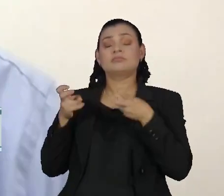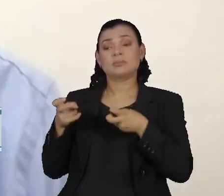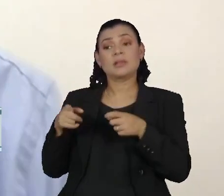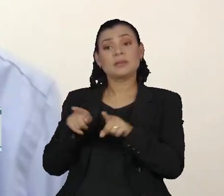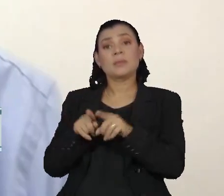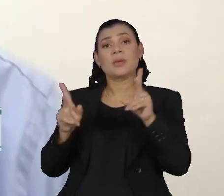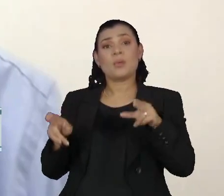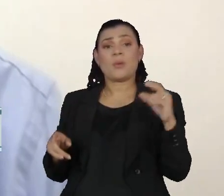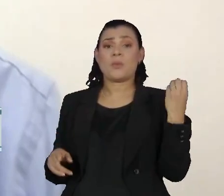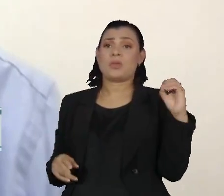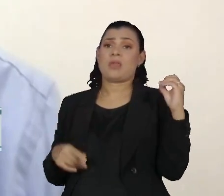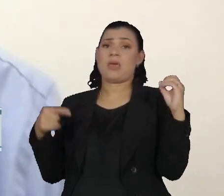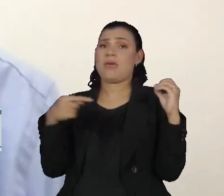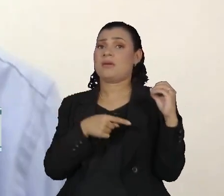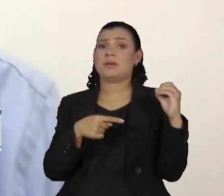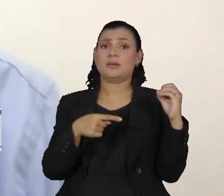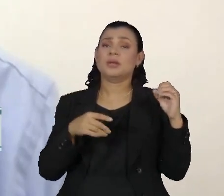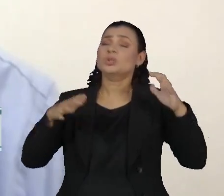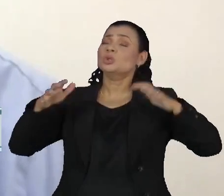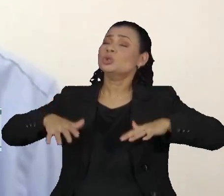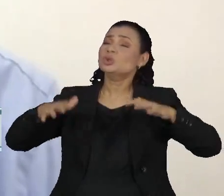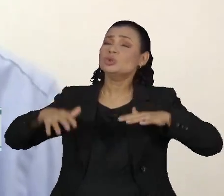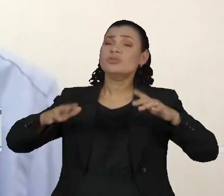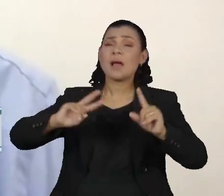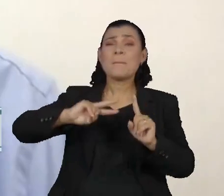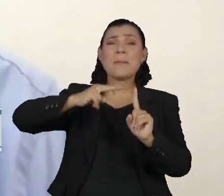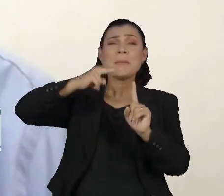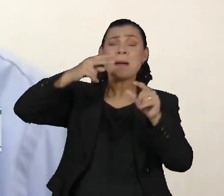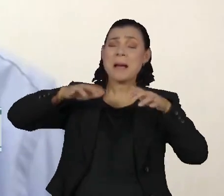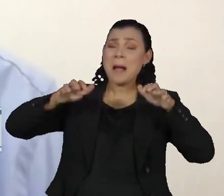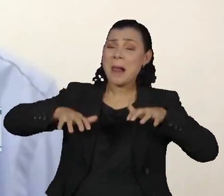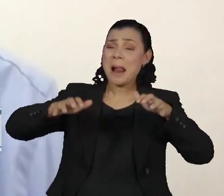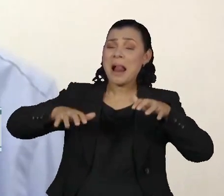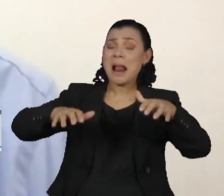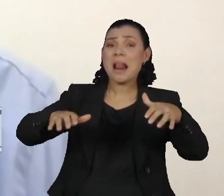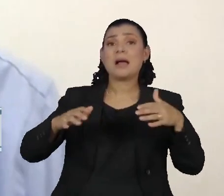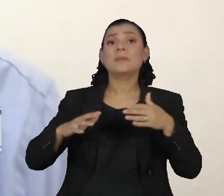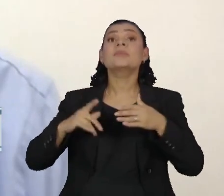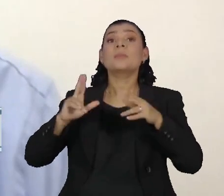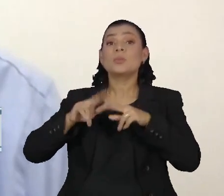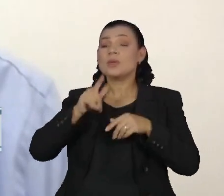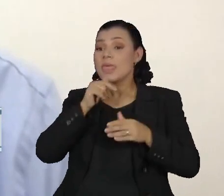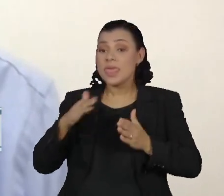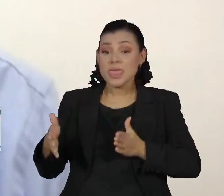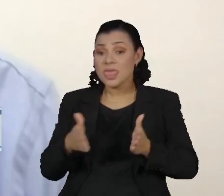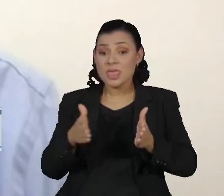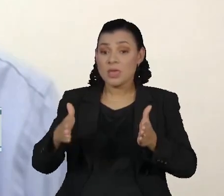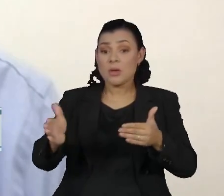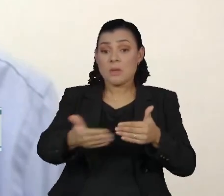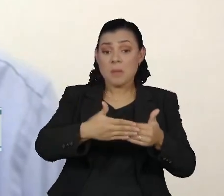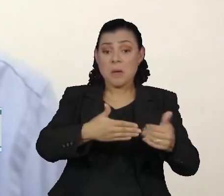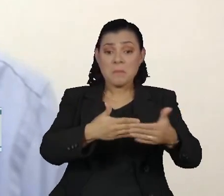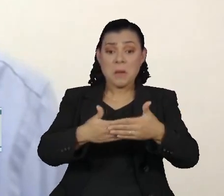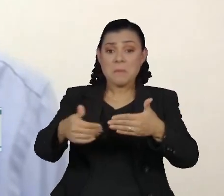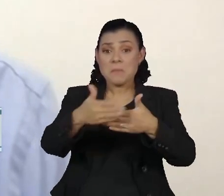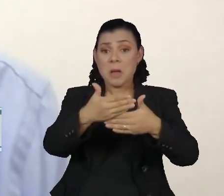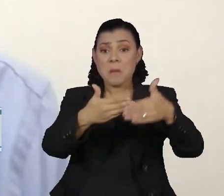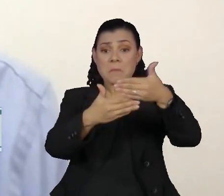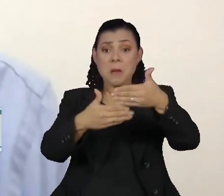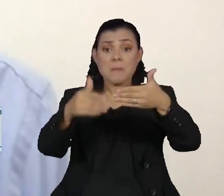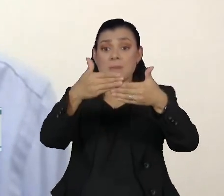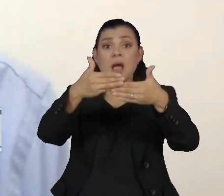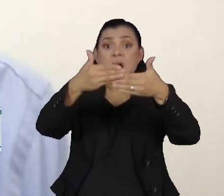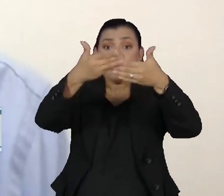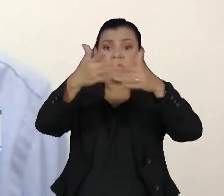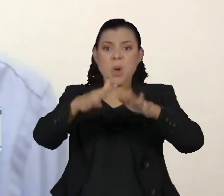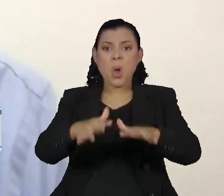Porto Alegre, ¿no? Donde el volumen de chuva aumentó, las comportas del lago Guaíba fueron construidas tal vez con chuva de los años 70